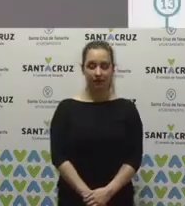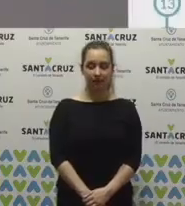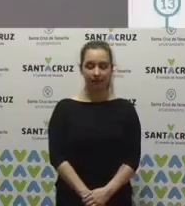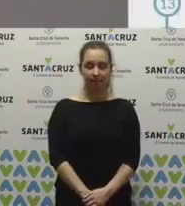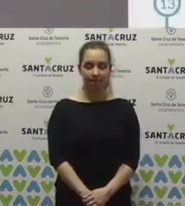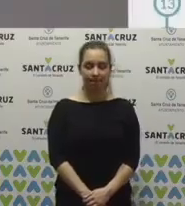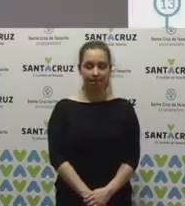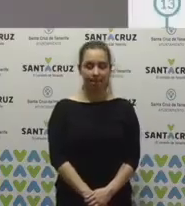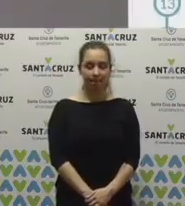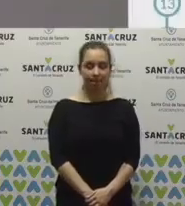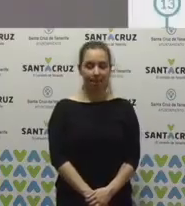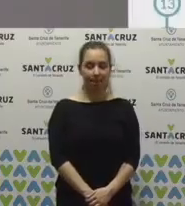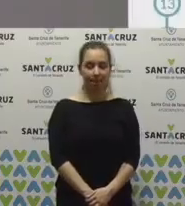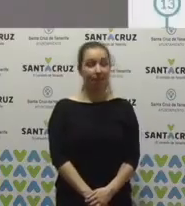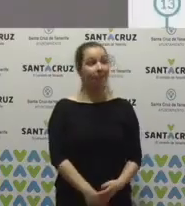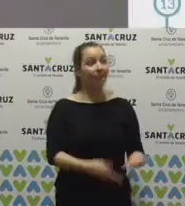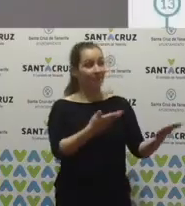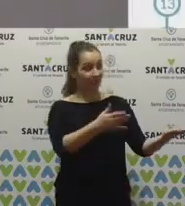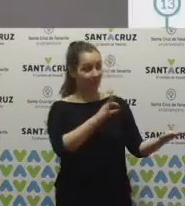dolores